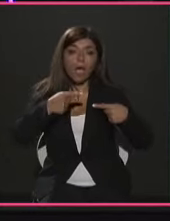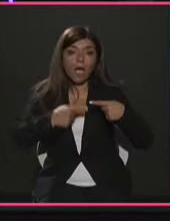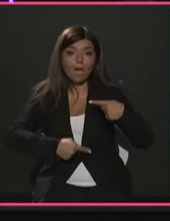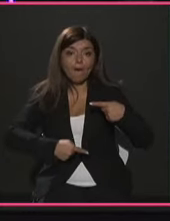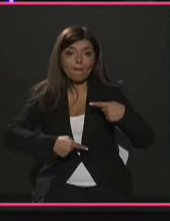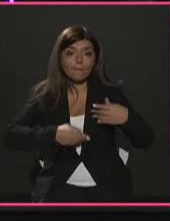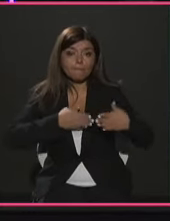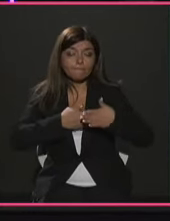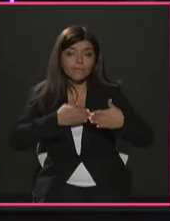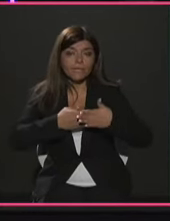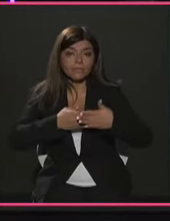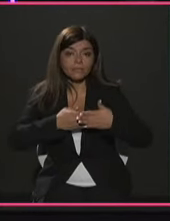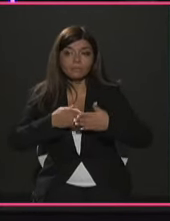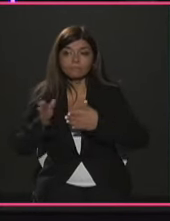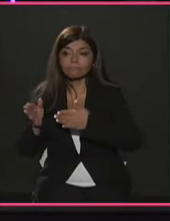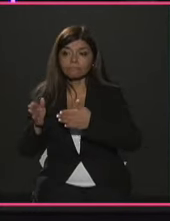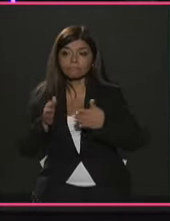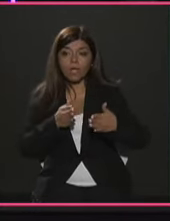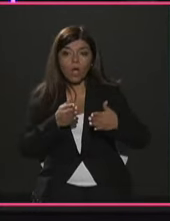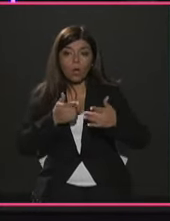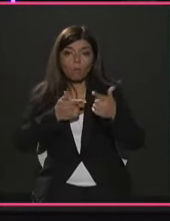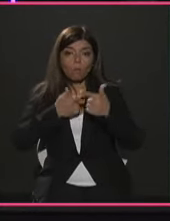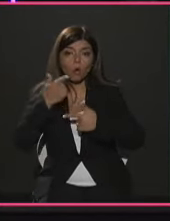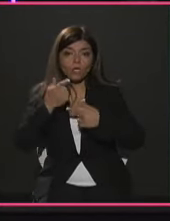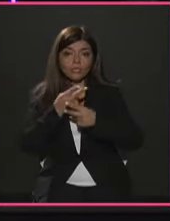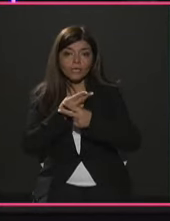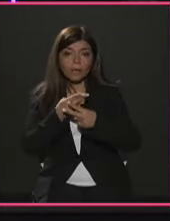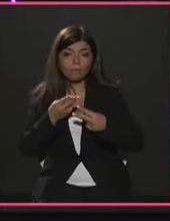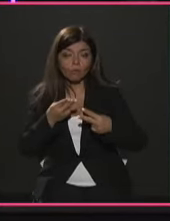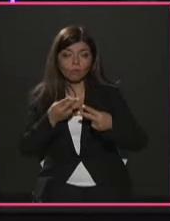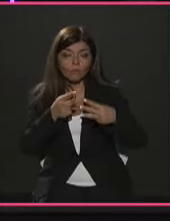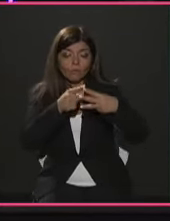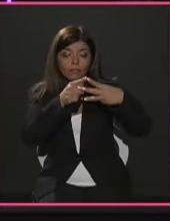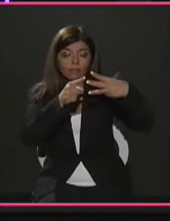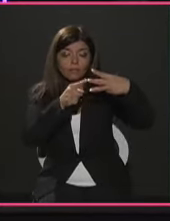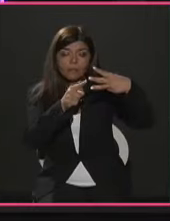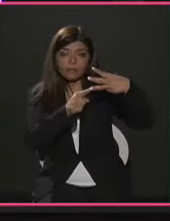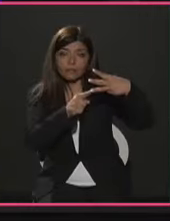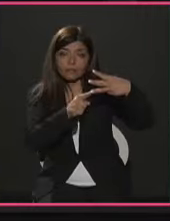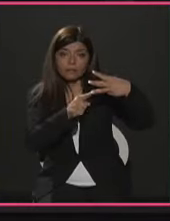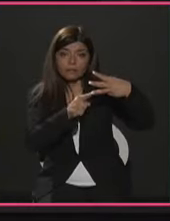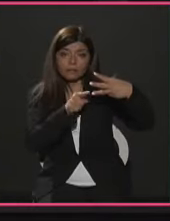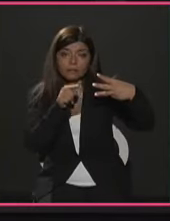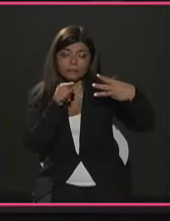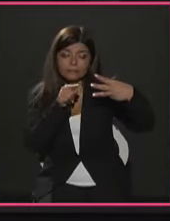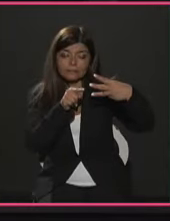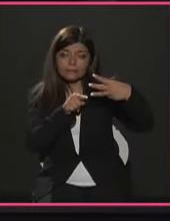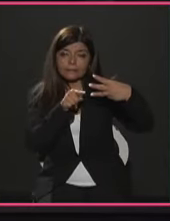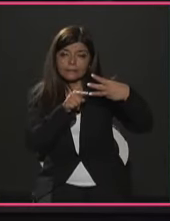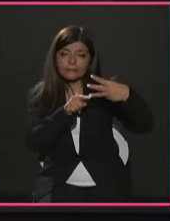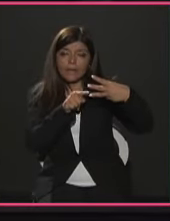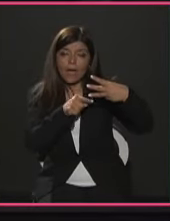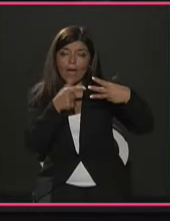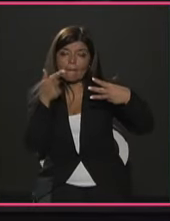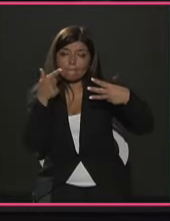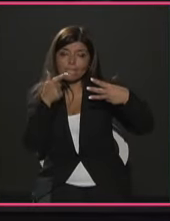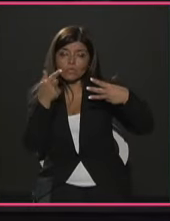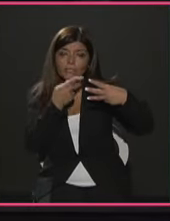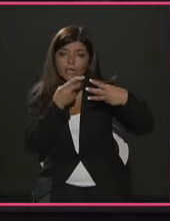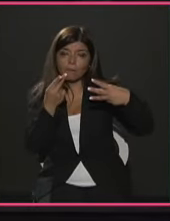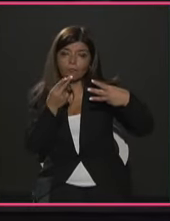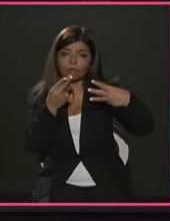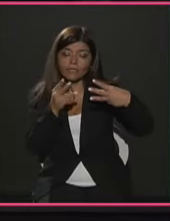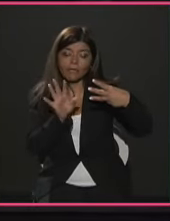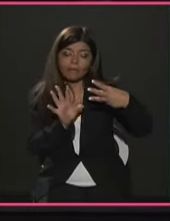de la política pública como el el el bucle que une en el fondo ambas